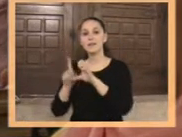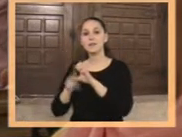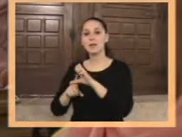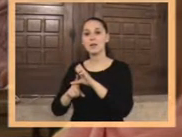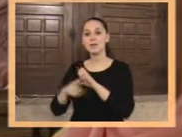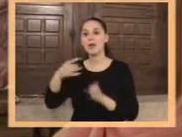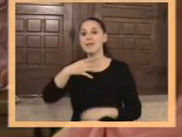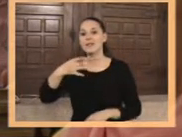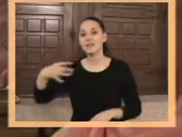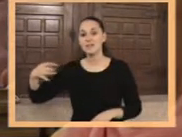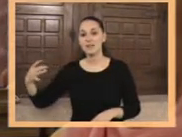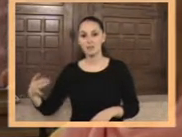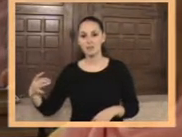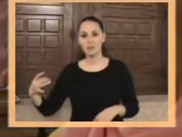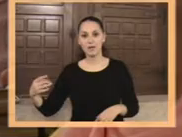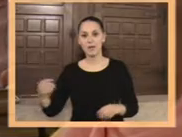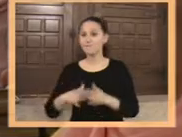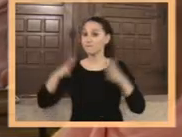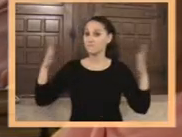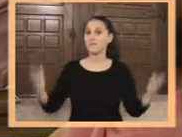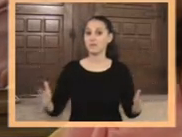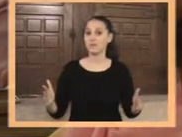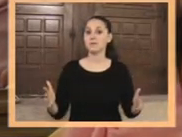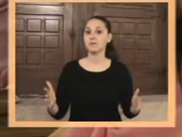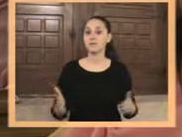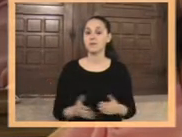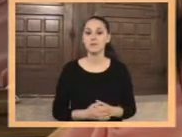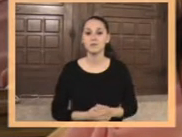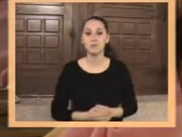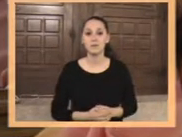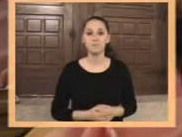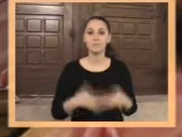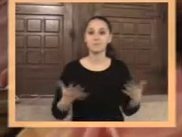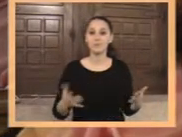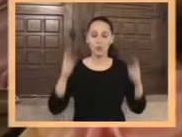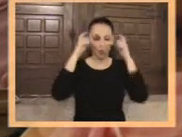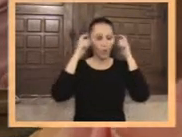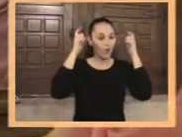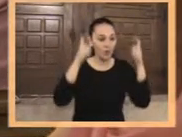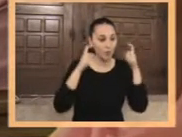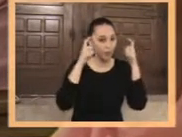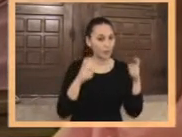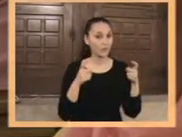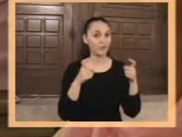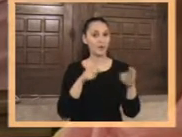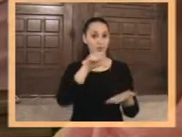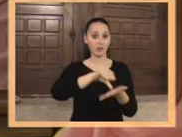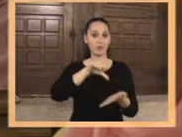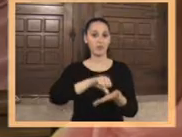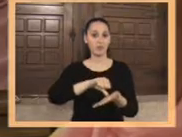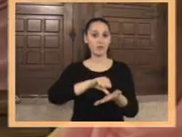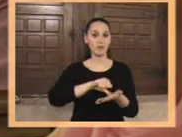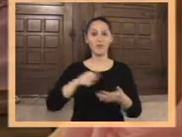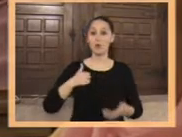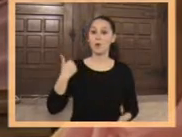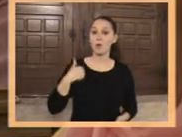Gobierno Socialista es, mire, que hagan precisamente un esfuerzo las ciudades más importantes que tienen hospitales para intentar tapar el agujero